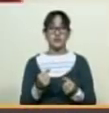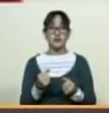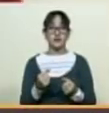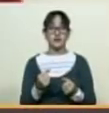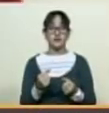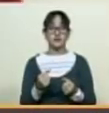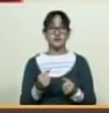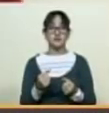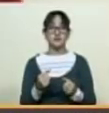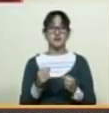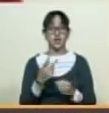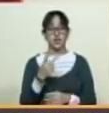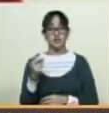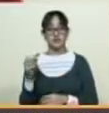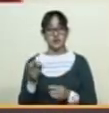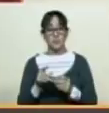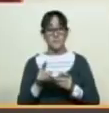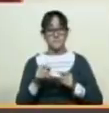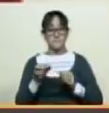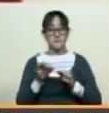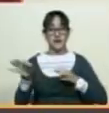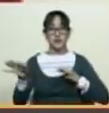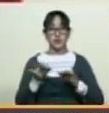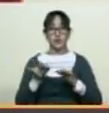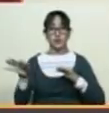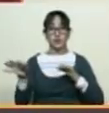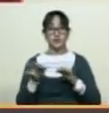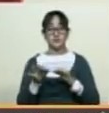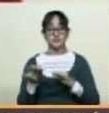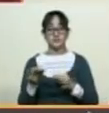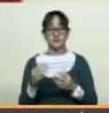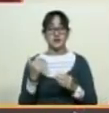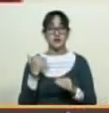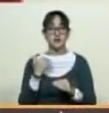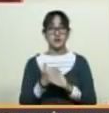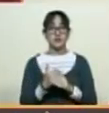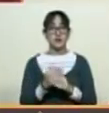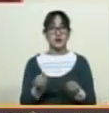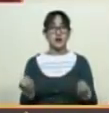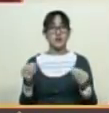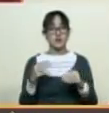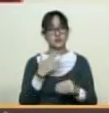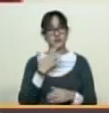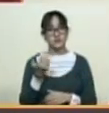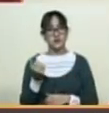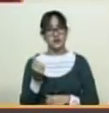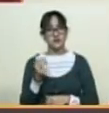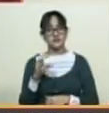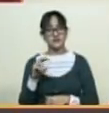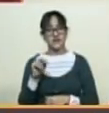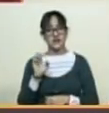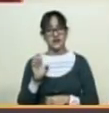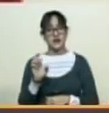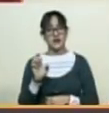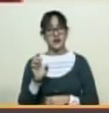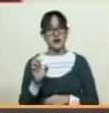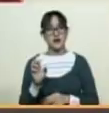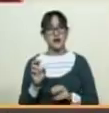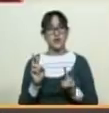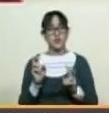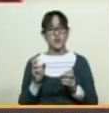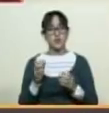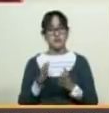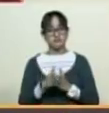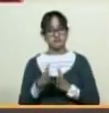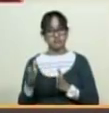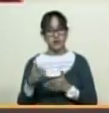efectivamente va a ser de 200 metros. Asimismo, las partes acuerdan solicitar al Consejo Nacional Electoral un nuevo